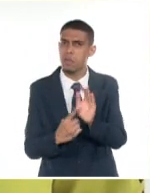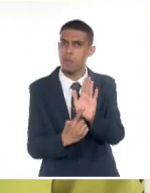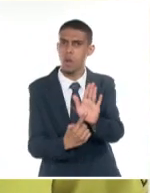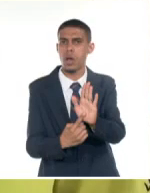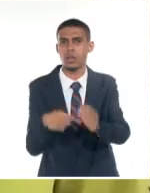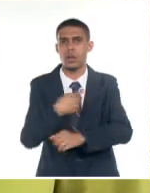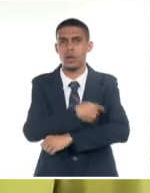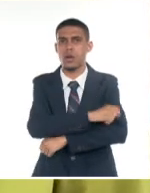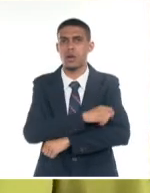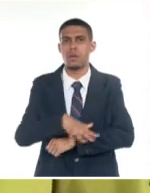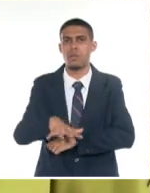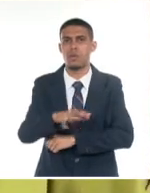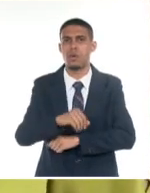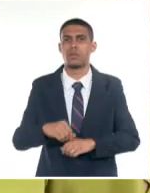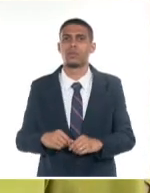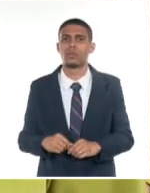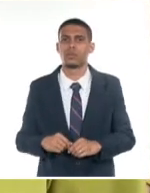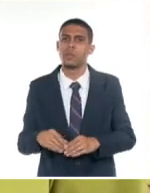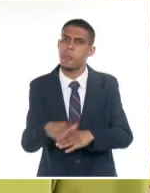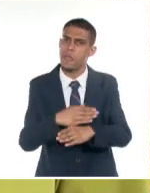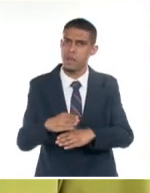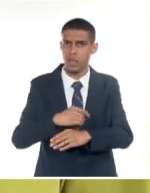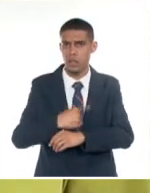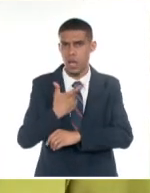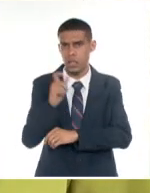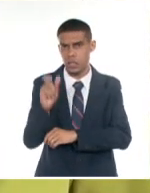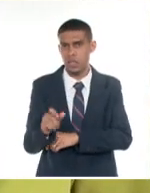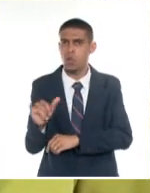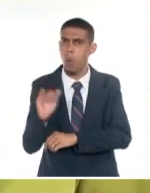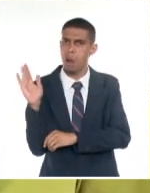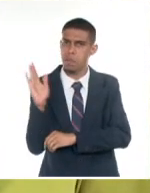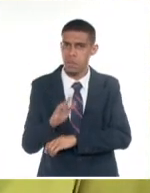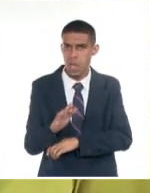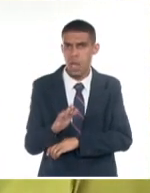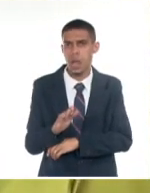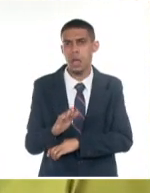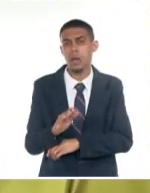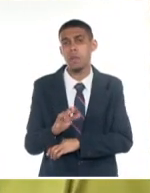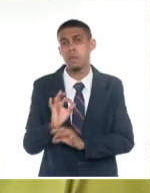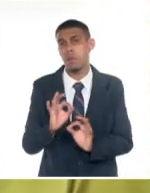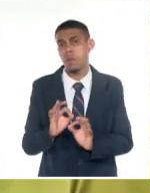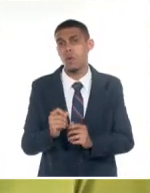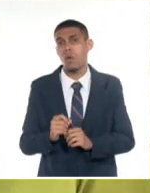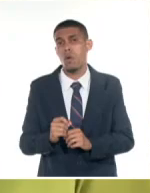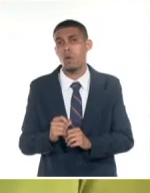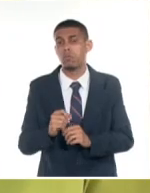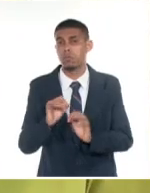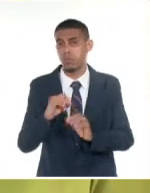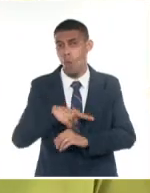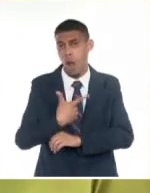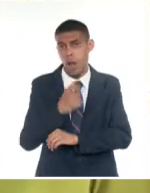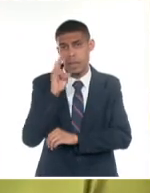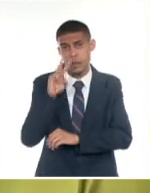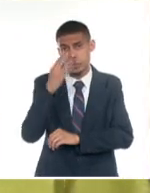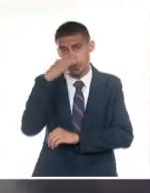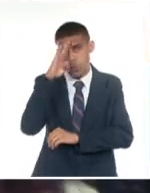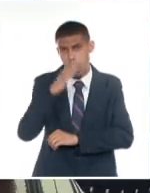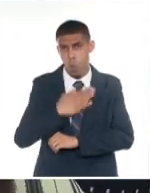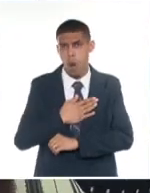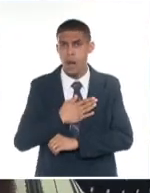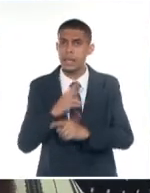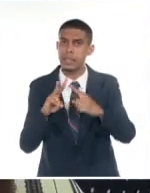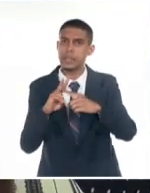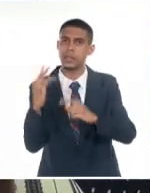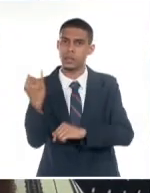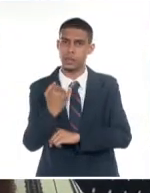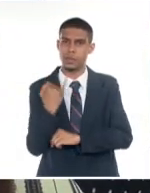con referentes artísticos muy importantes desde el punto de vista también de las artes visuales cubanas y desde el punto de vista internacional.